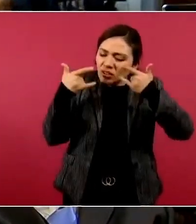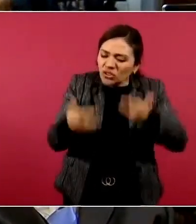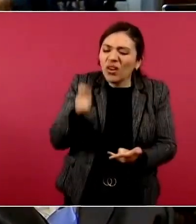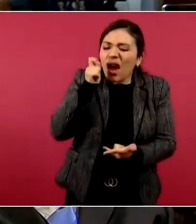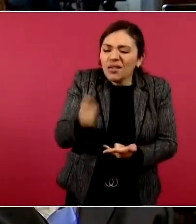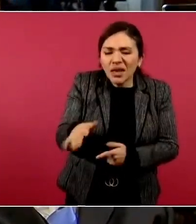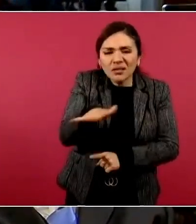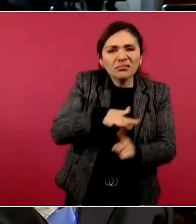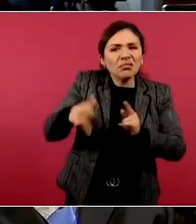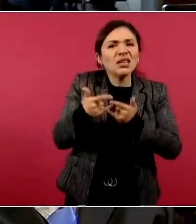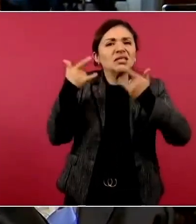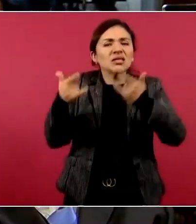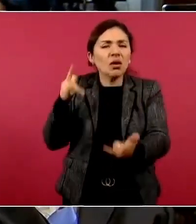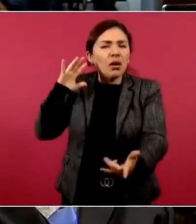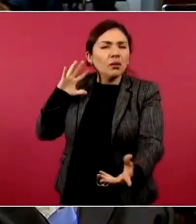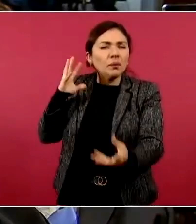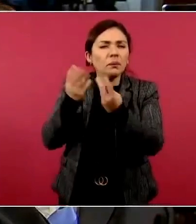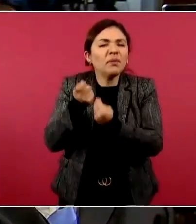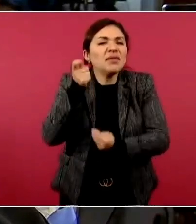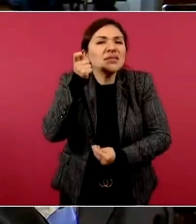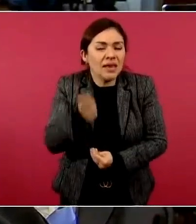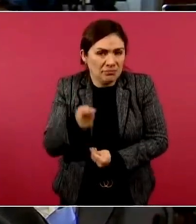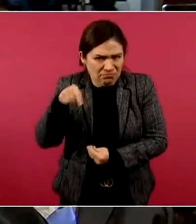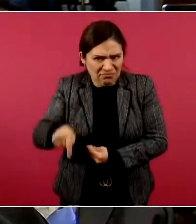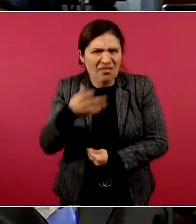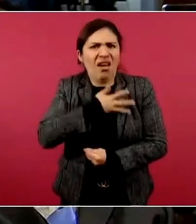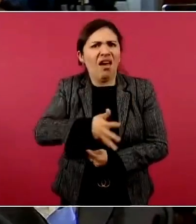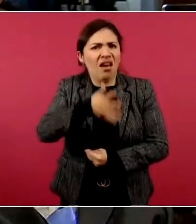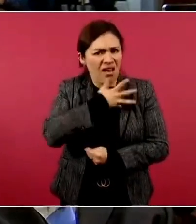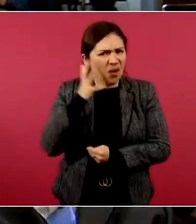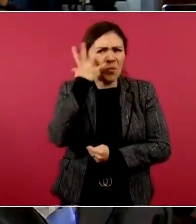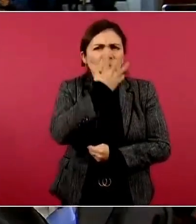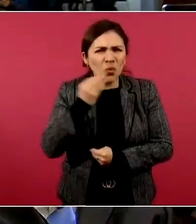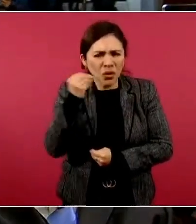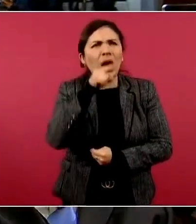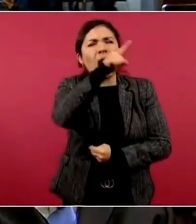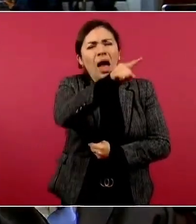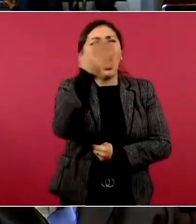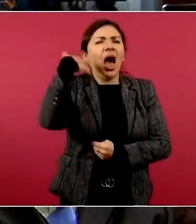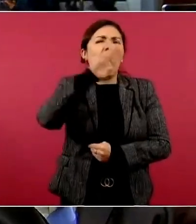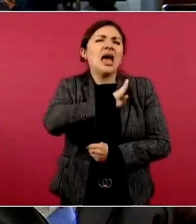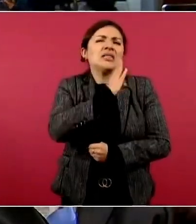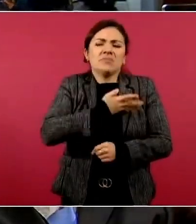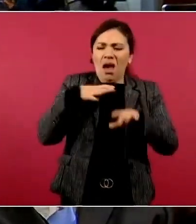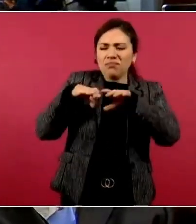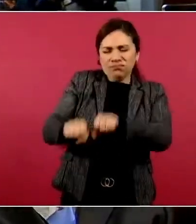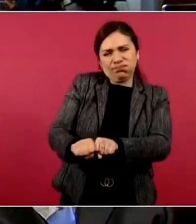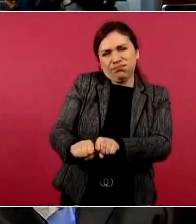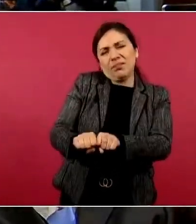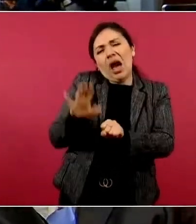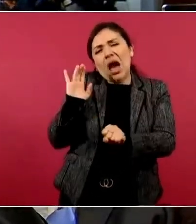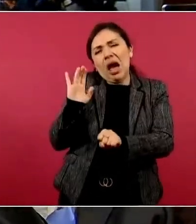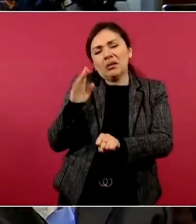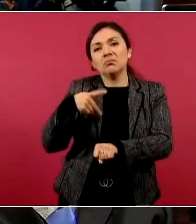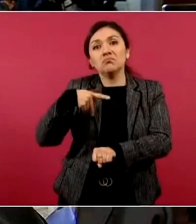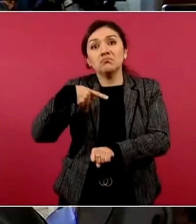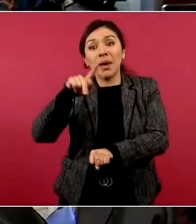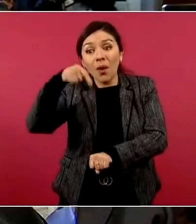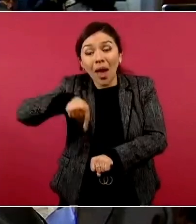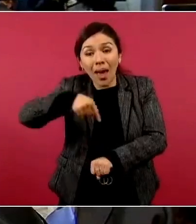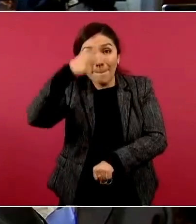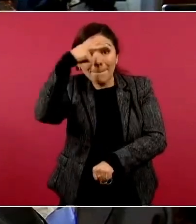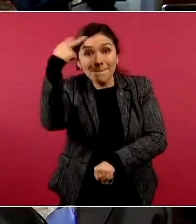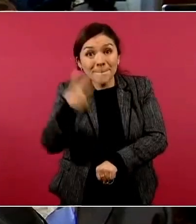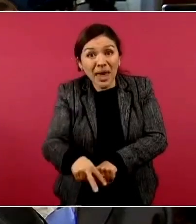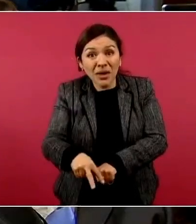nosotros tenemos una historia y es muy linda, porque ellos tendrán su conquista, pero para nosotros es,